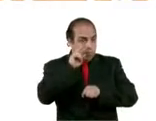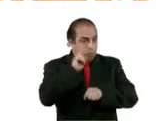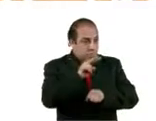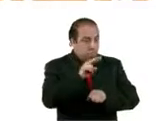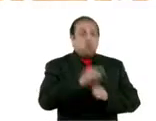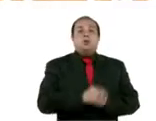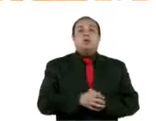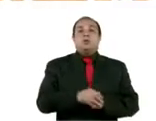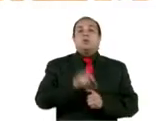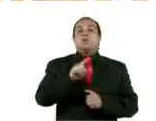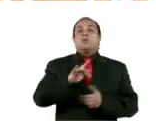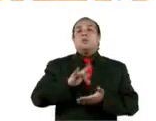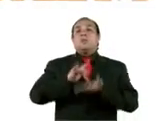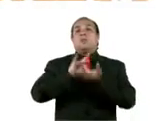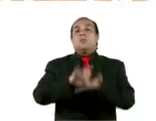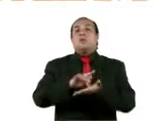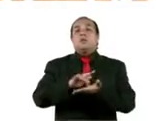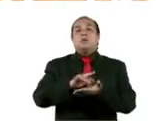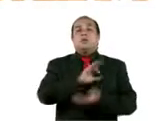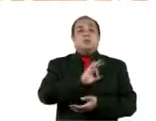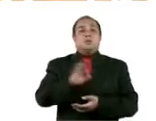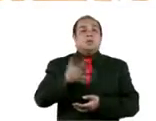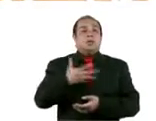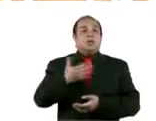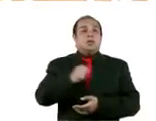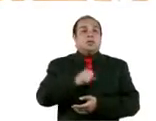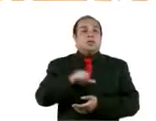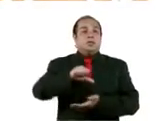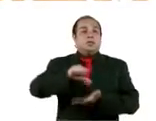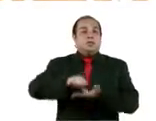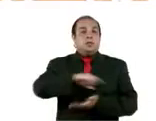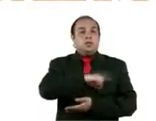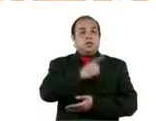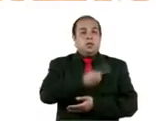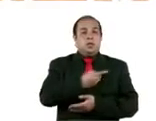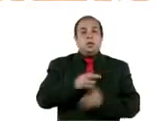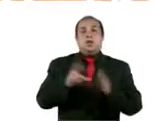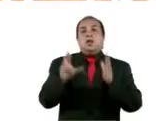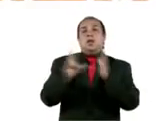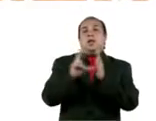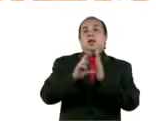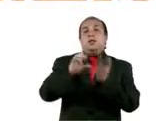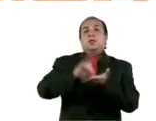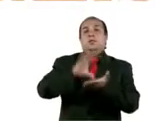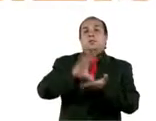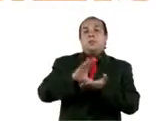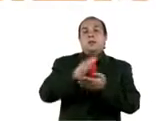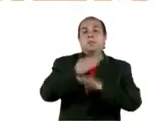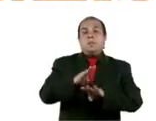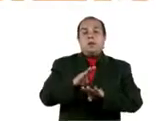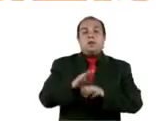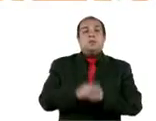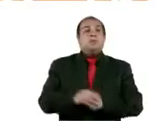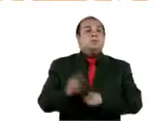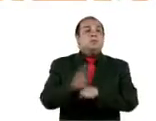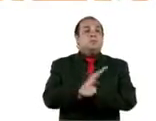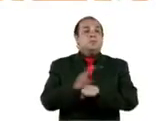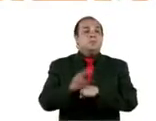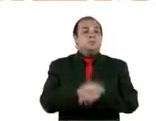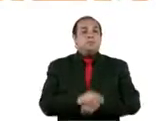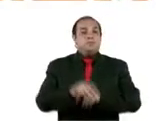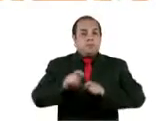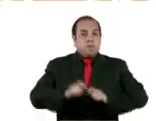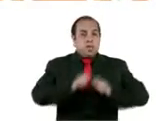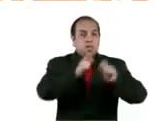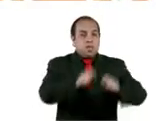apoyo que se les puede dar en el centro de salud. Las tarjetas de discapacidad del Banco de Bienestar se estarán